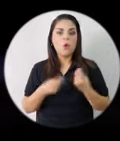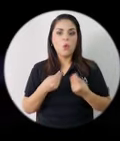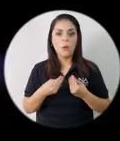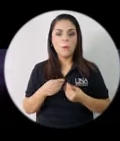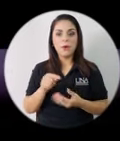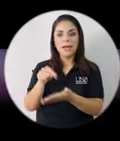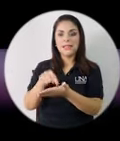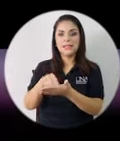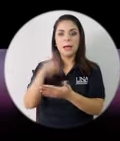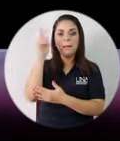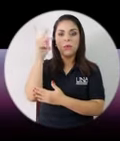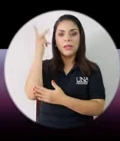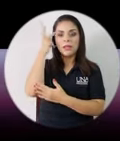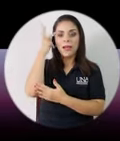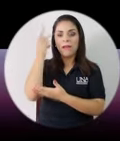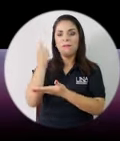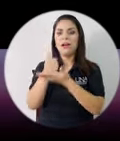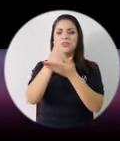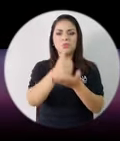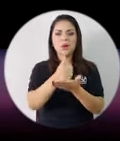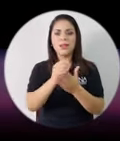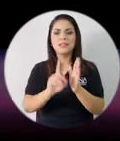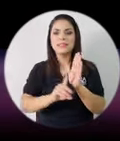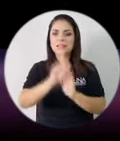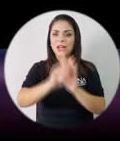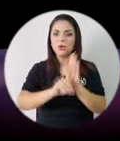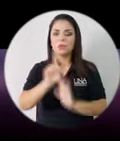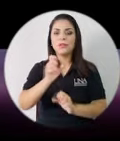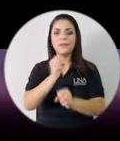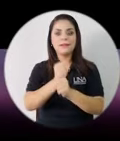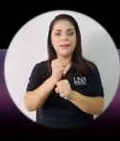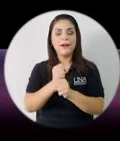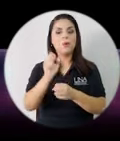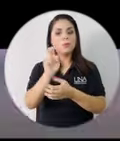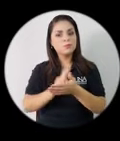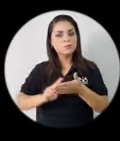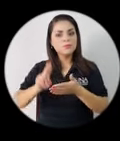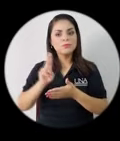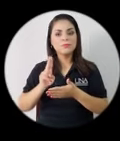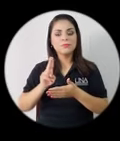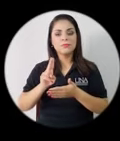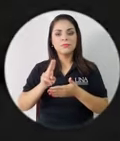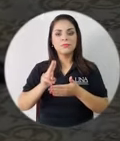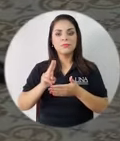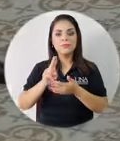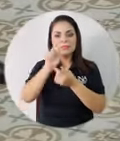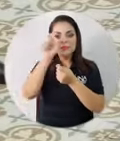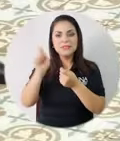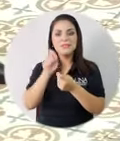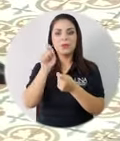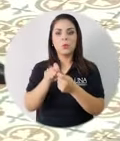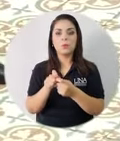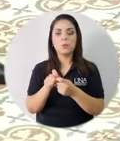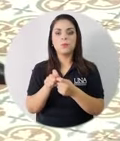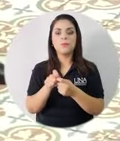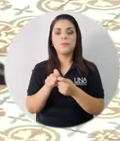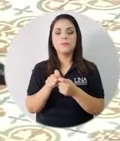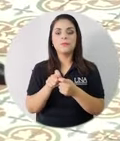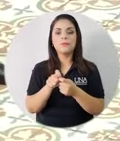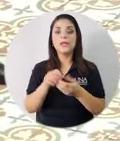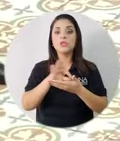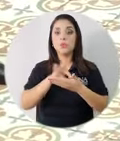Ahora, ¿cómo esta política va a ayudar en el desarrollo del quehacer de la universidad y en este